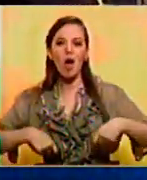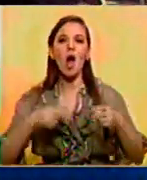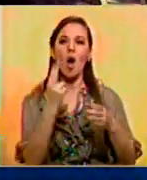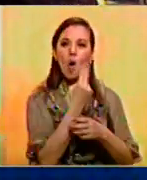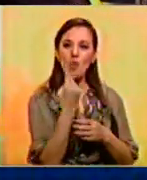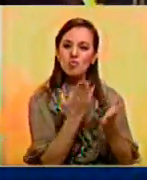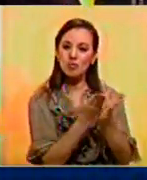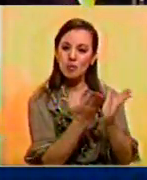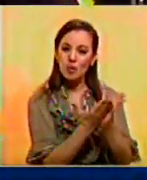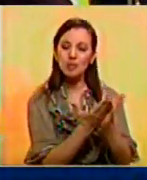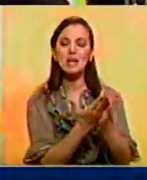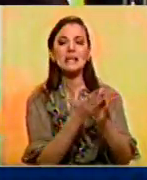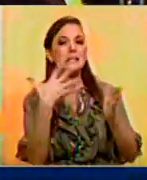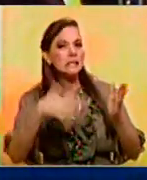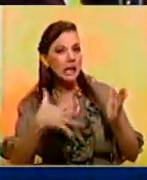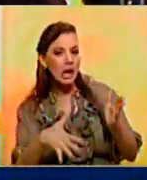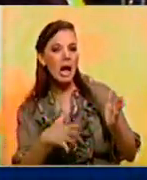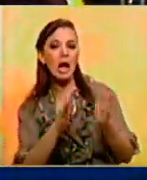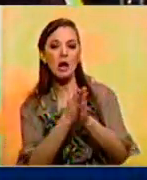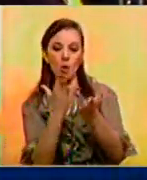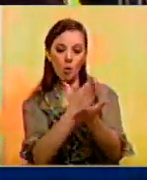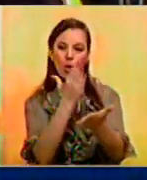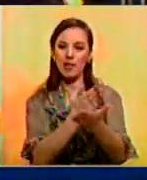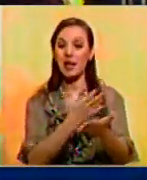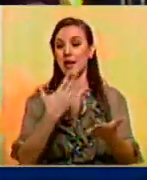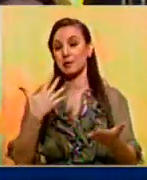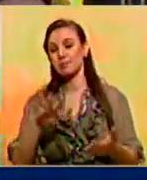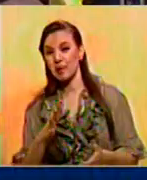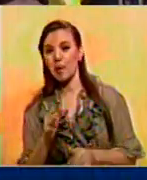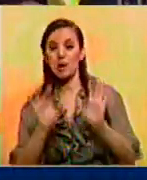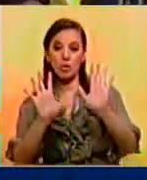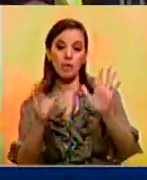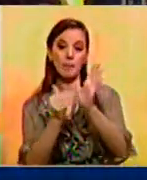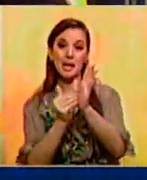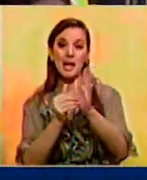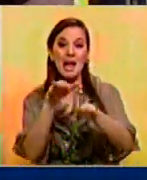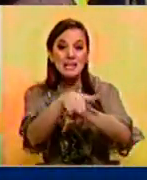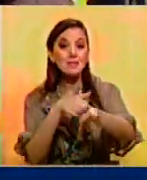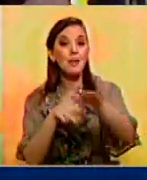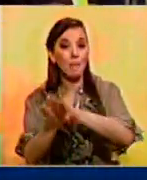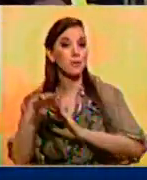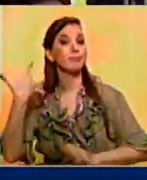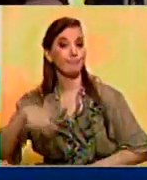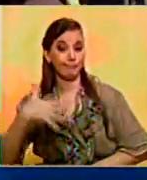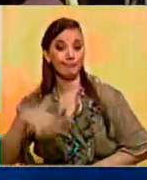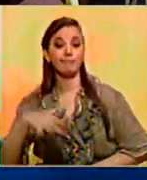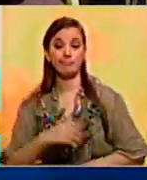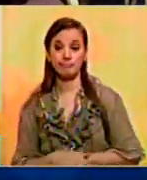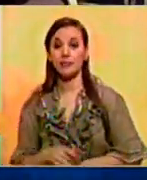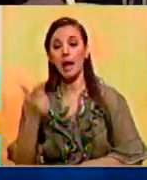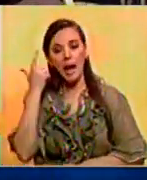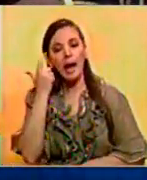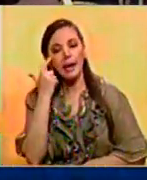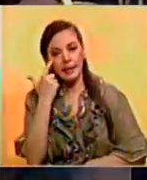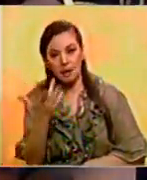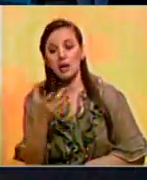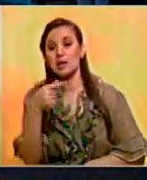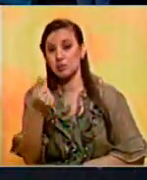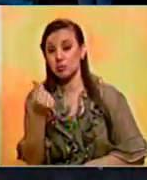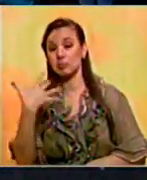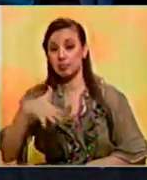las libretas, sí, yo creo que más o menos 10.000 bolívares, los zapatos, caros. Entonces, bueno, hay que ser realistas, eso